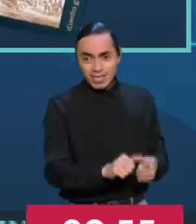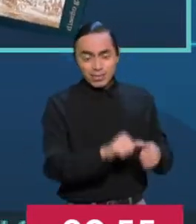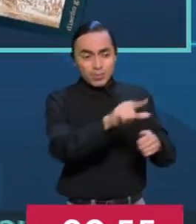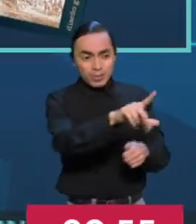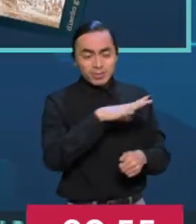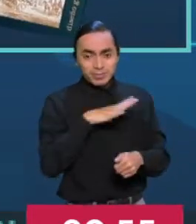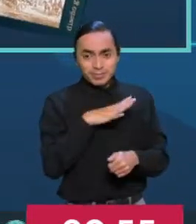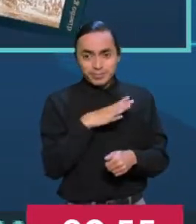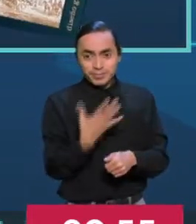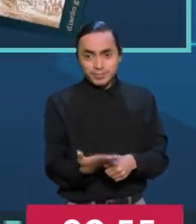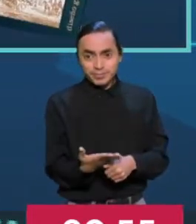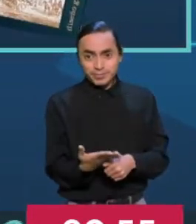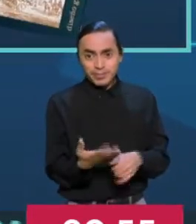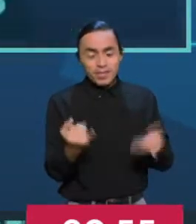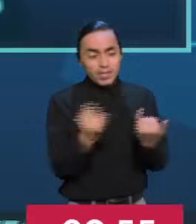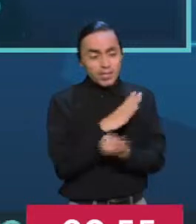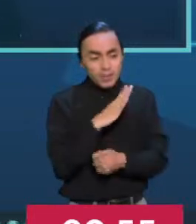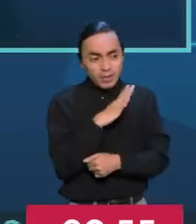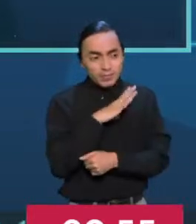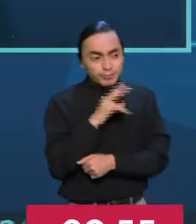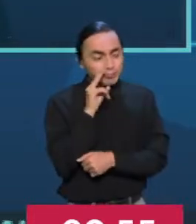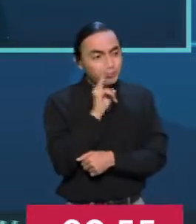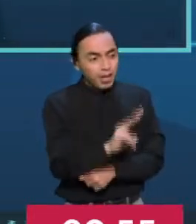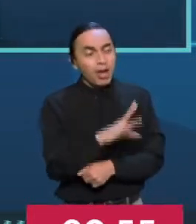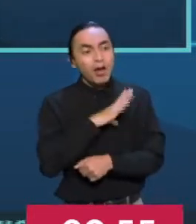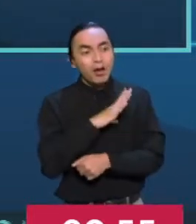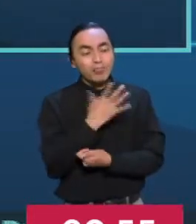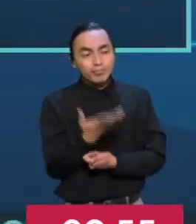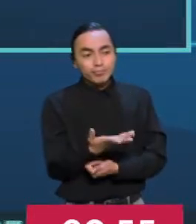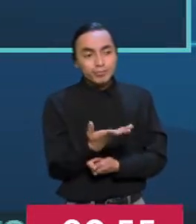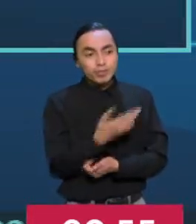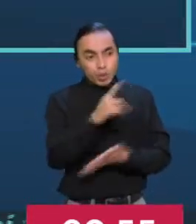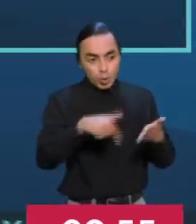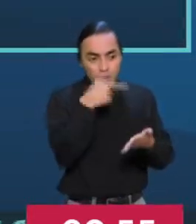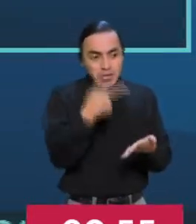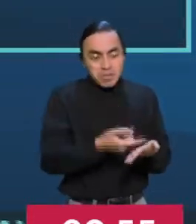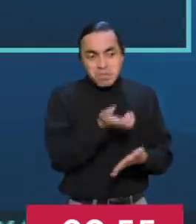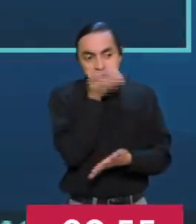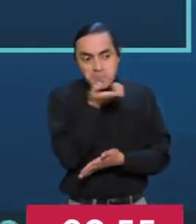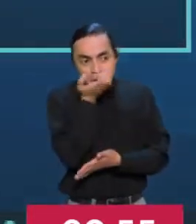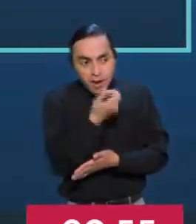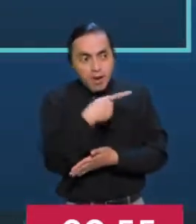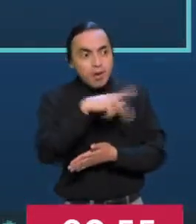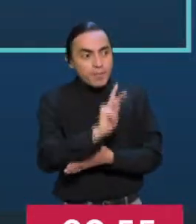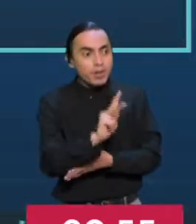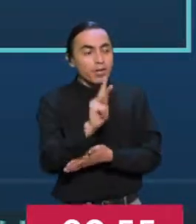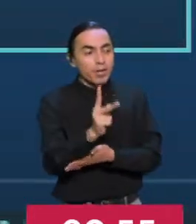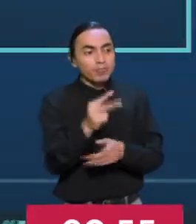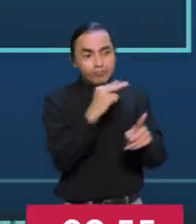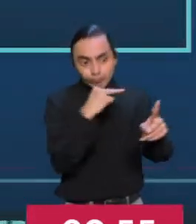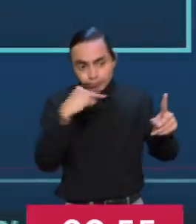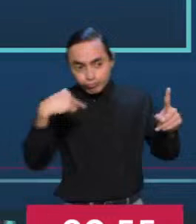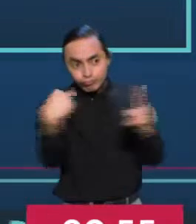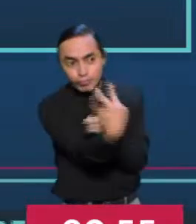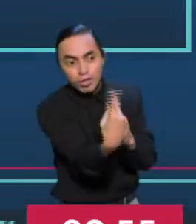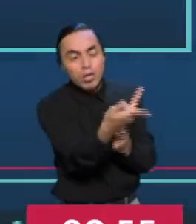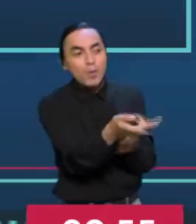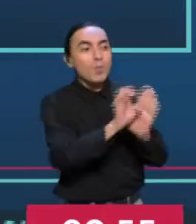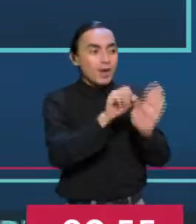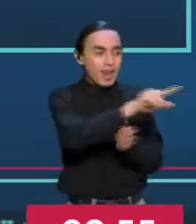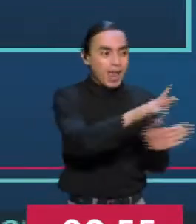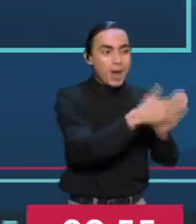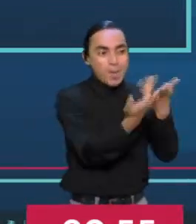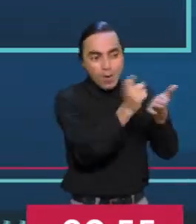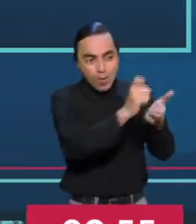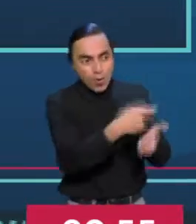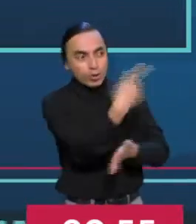Alameda Central y bueno, redescubrir un poquito estos espacios que empiezan a ser cotidianos, pero que podemos ver de otro modo si nos acercamos a textos como el de Salvador